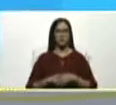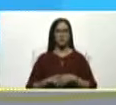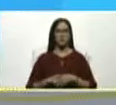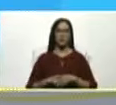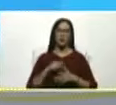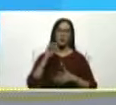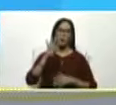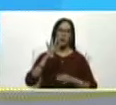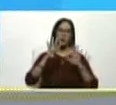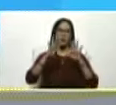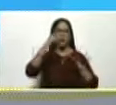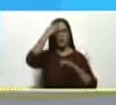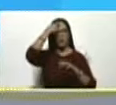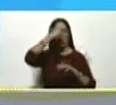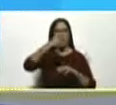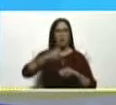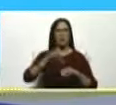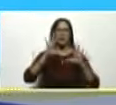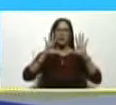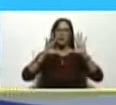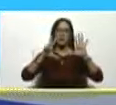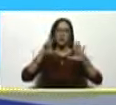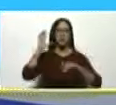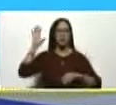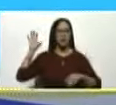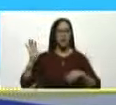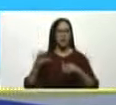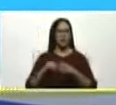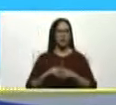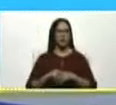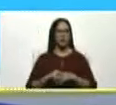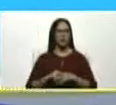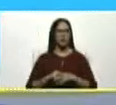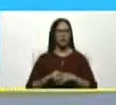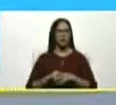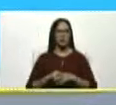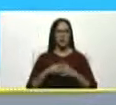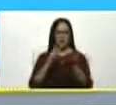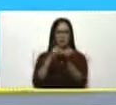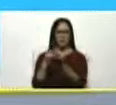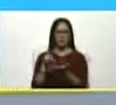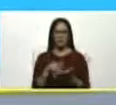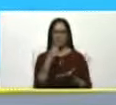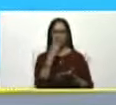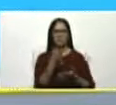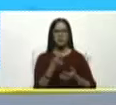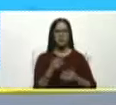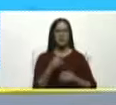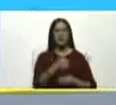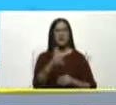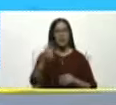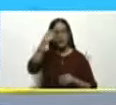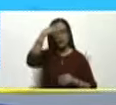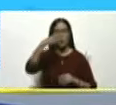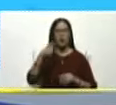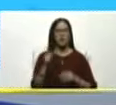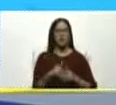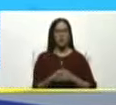49 pueblos, 18 estados. En peregrinación sagrada. Porque cada pueblo es un templo.